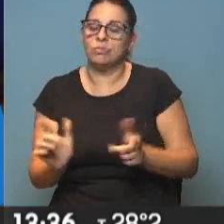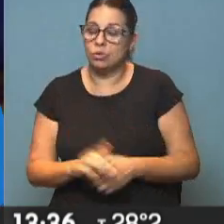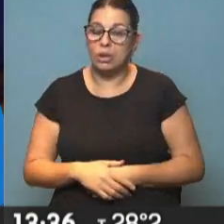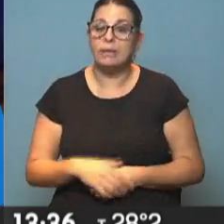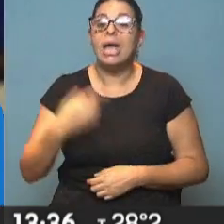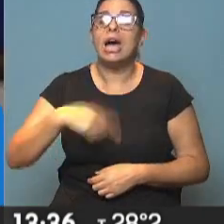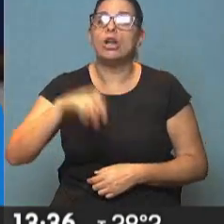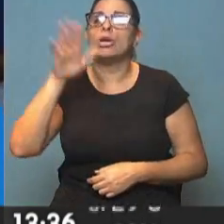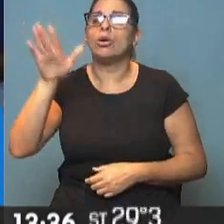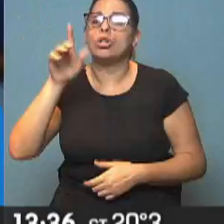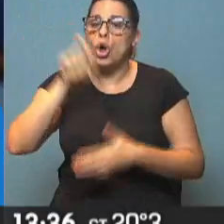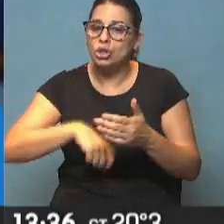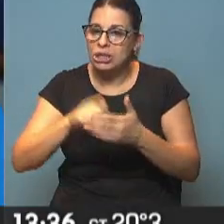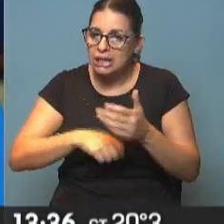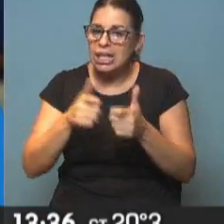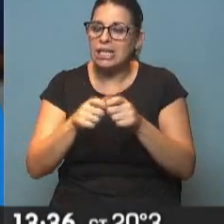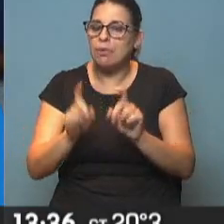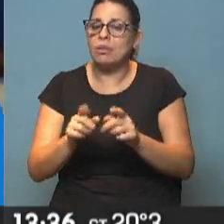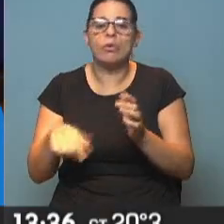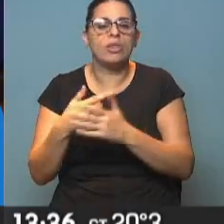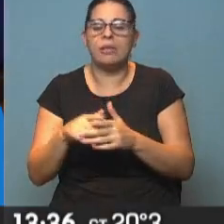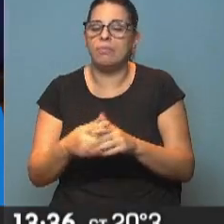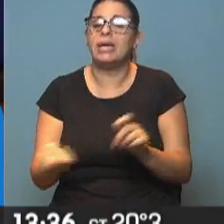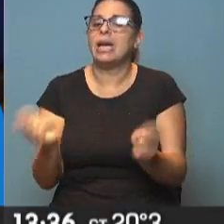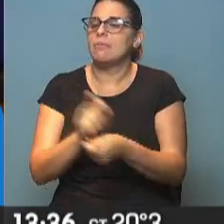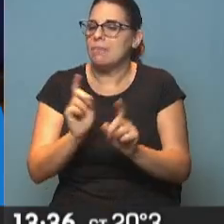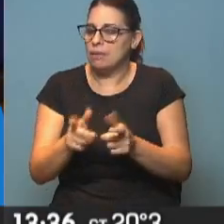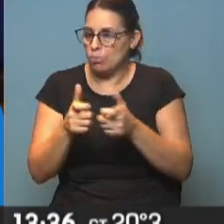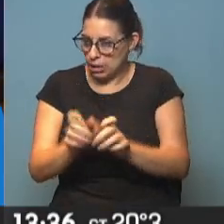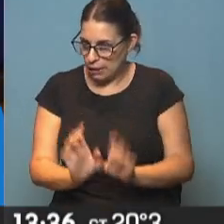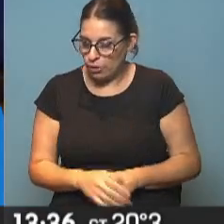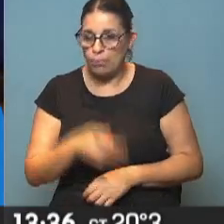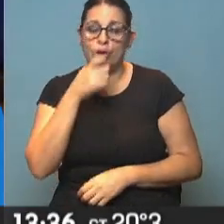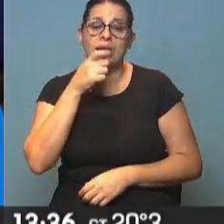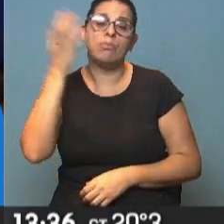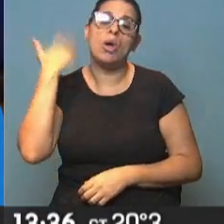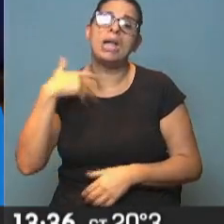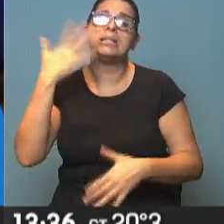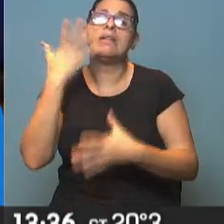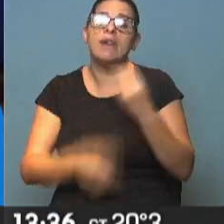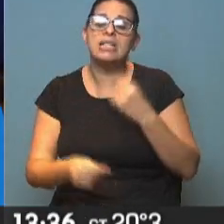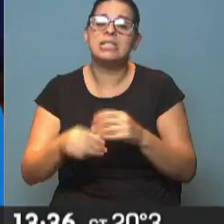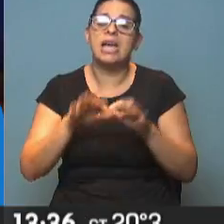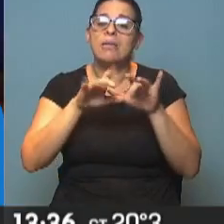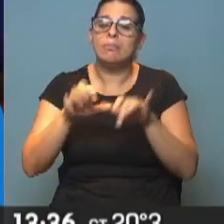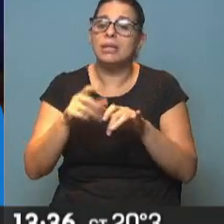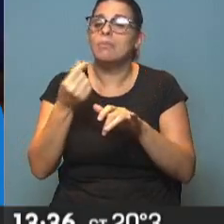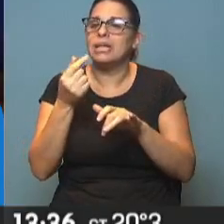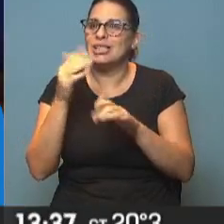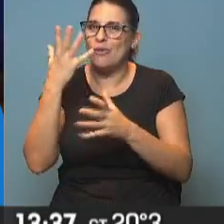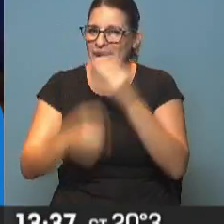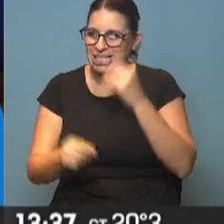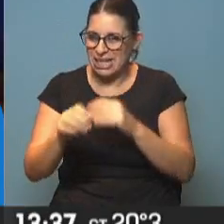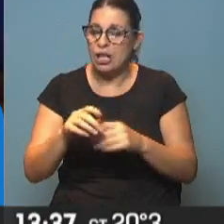tiene que dar unas de las mismas condiciones nosotros hemos tenido casos por ejemplo en donde ha habido un error de tipeo en un precio en